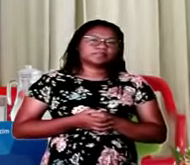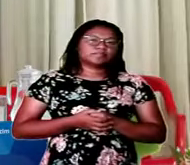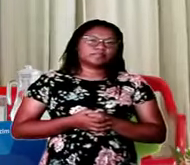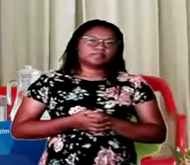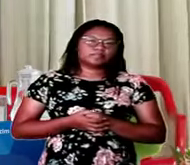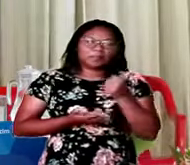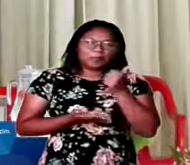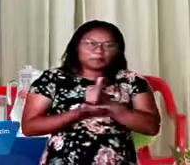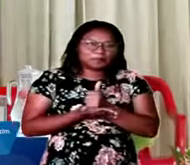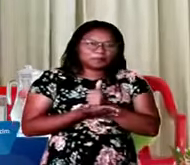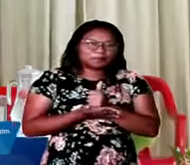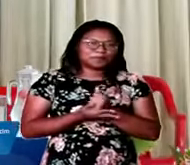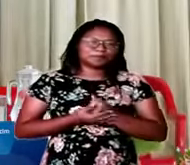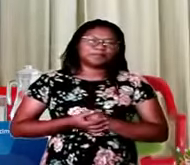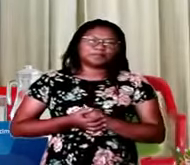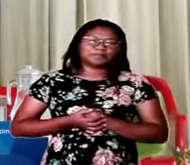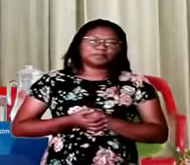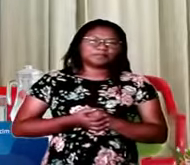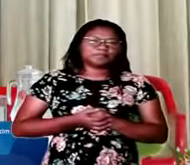Amén.